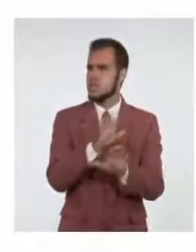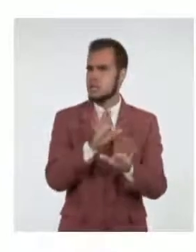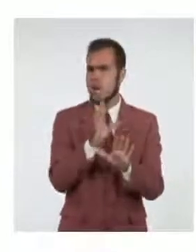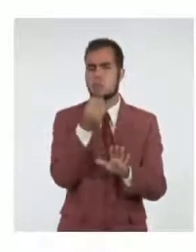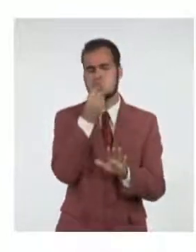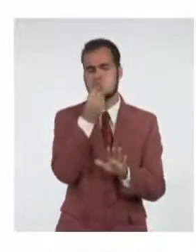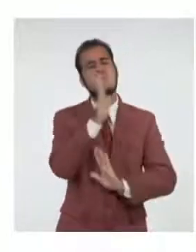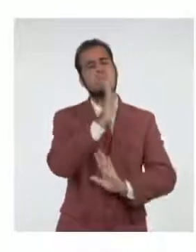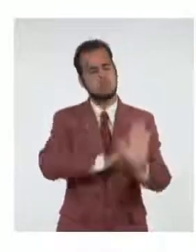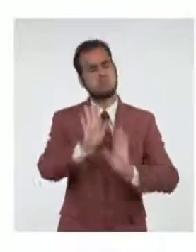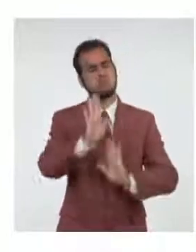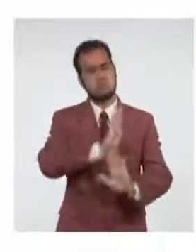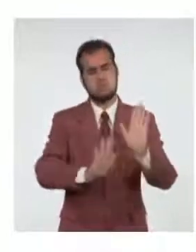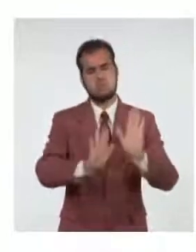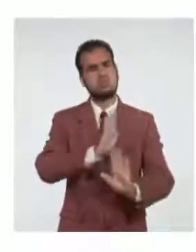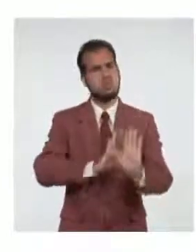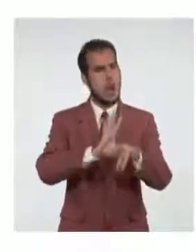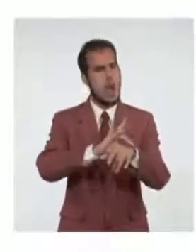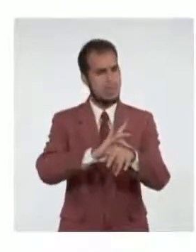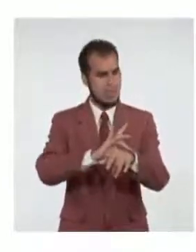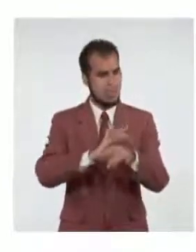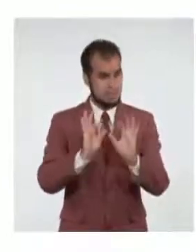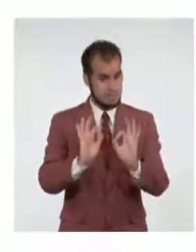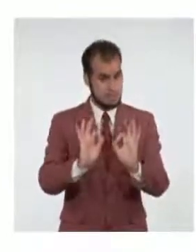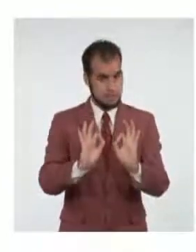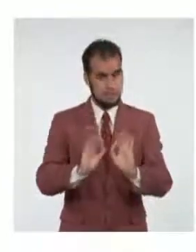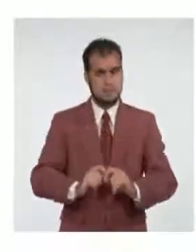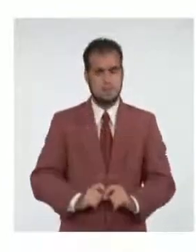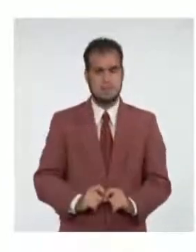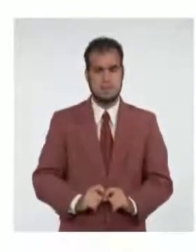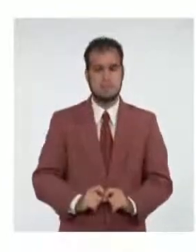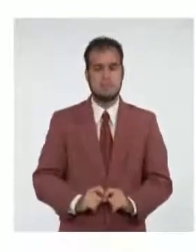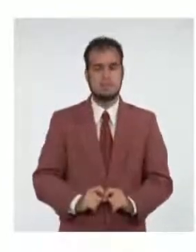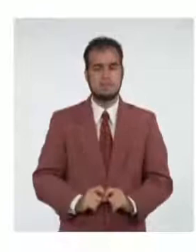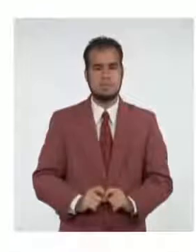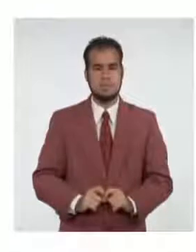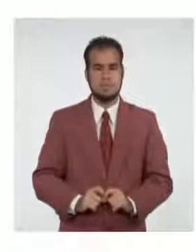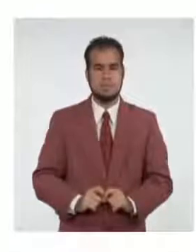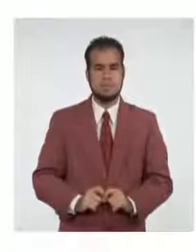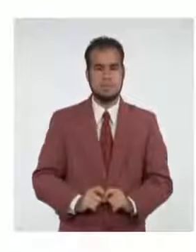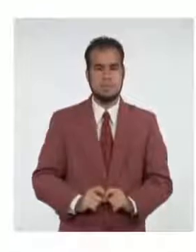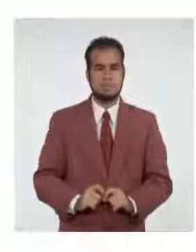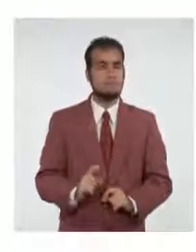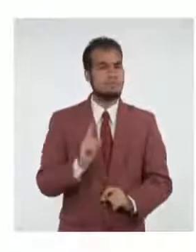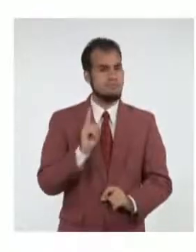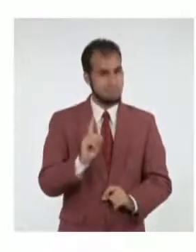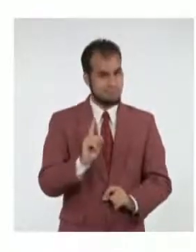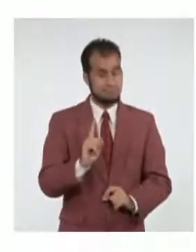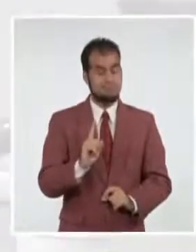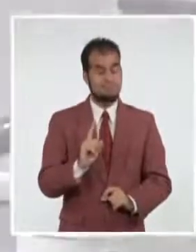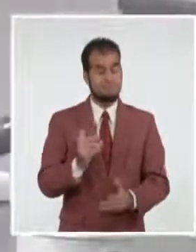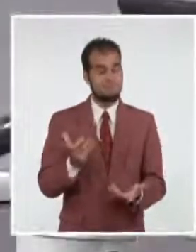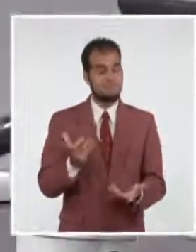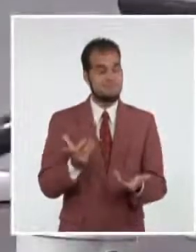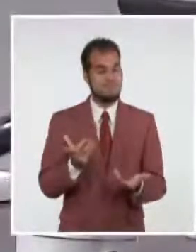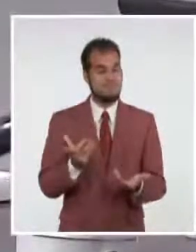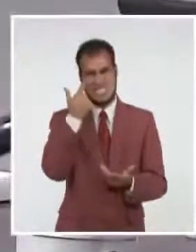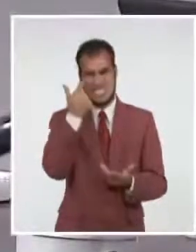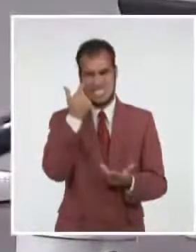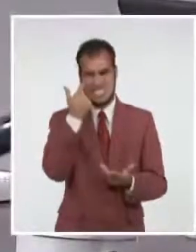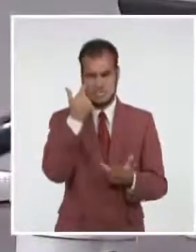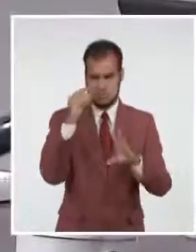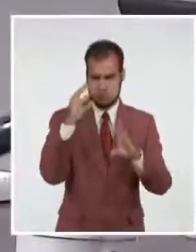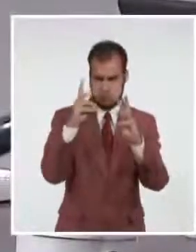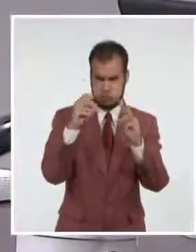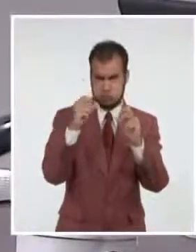pandemia. Sin embargo, aún parece que no es suficiente por las cifras que Durán acaba de dar del